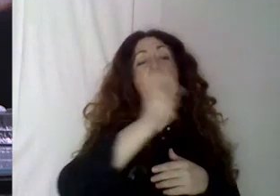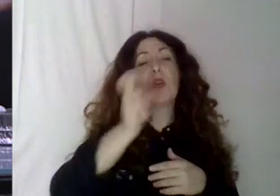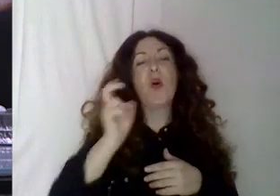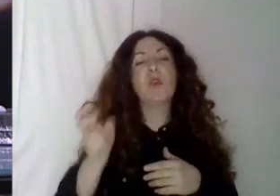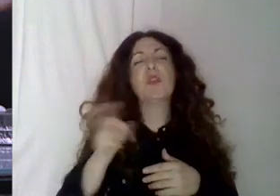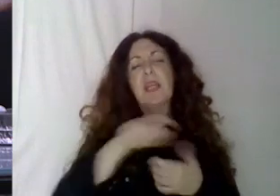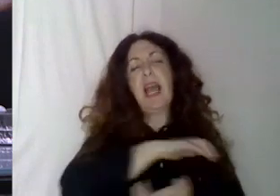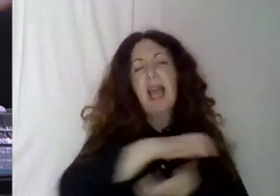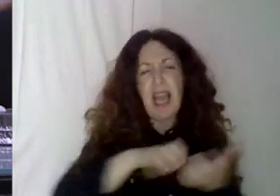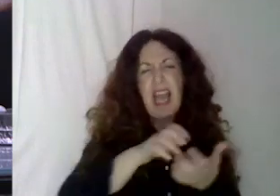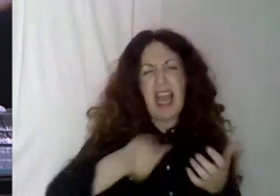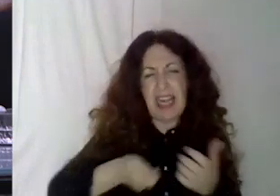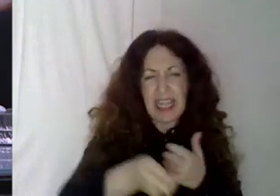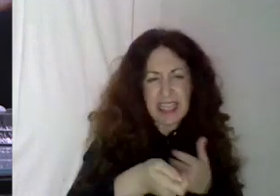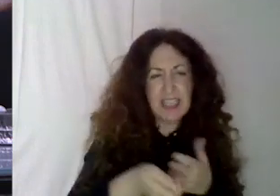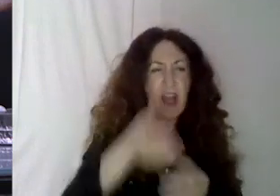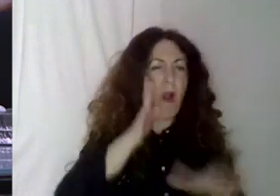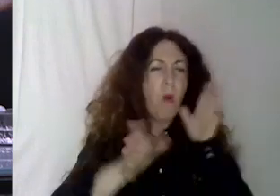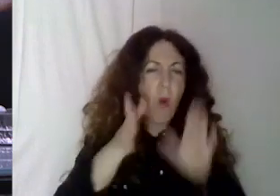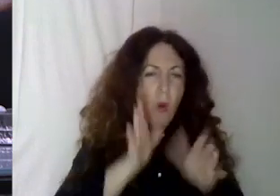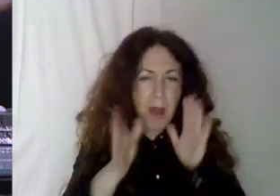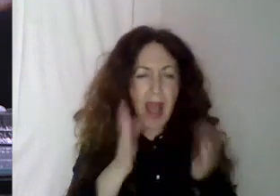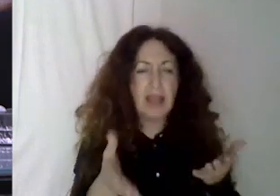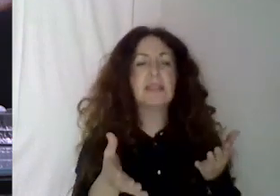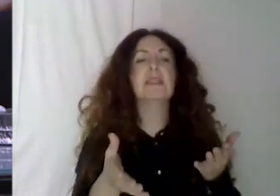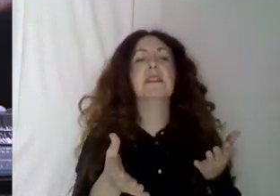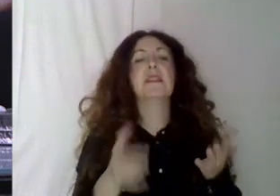asesino que en un momento determinado, a pesar de ser un asesino confeso,